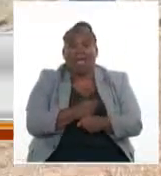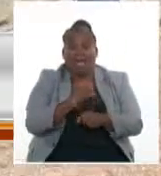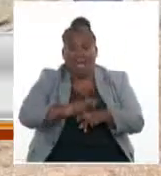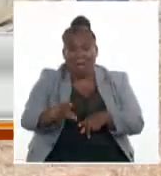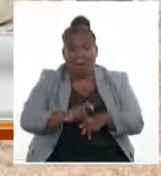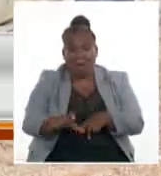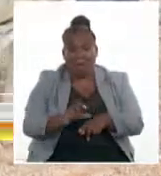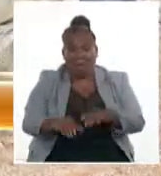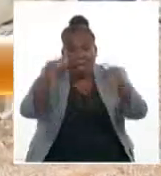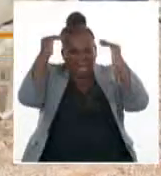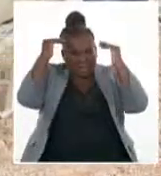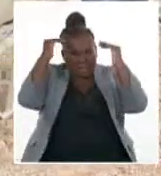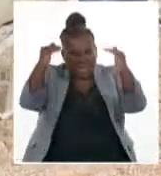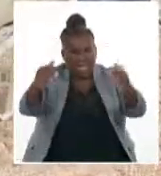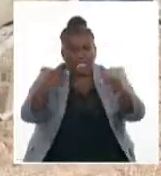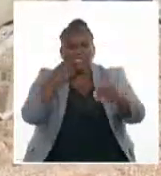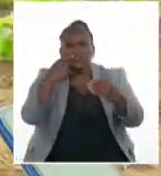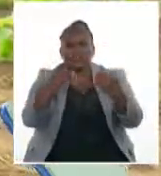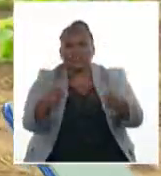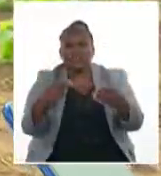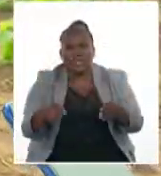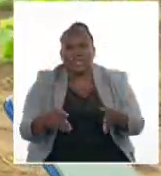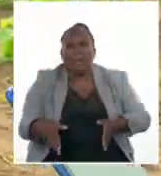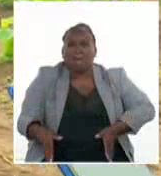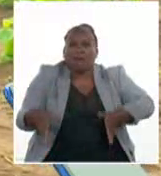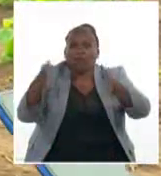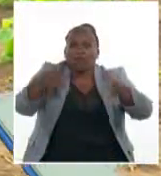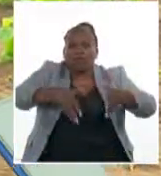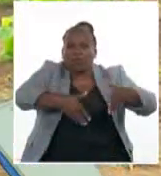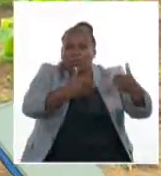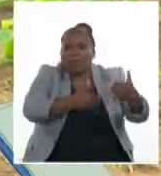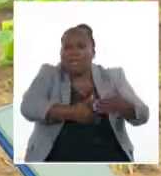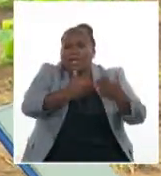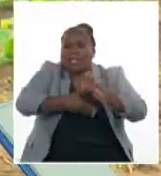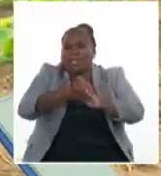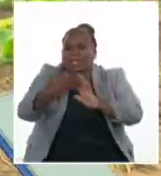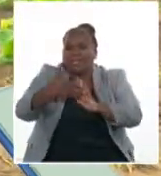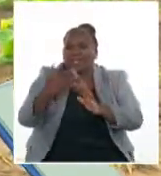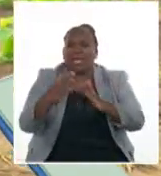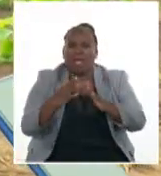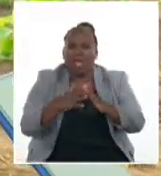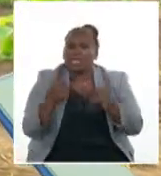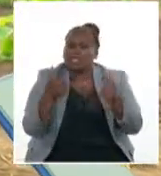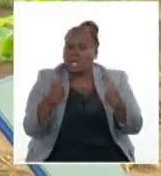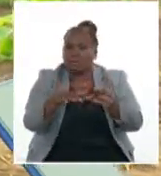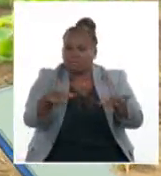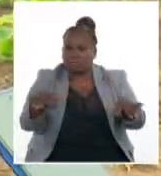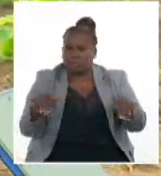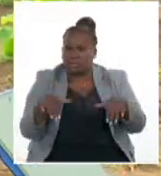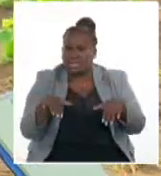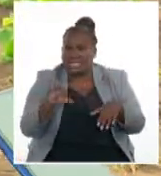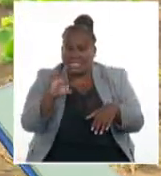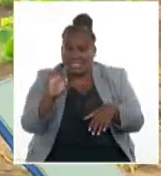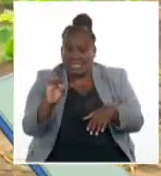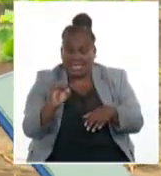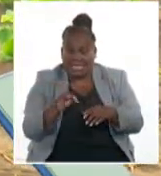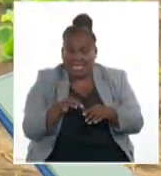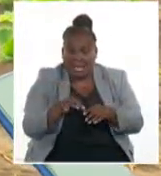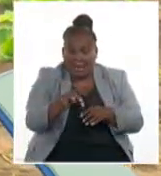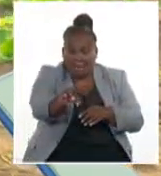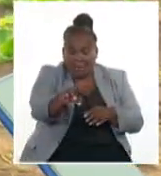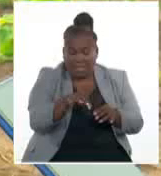techo de zinc, paredes de mampostería y una casa habitable de 70 metros cuadrados, creo